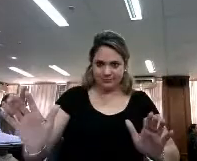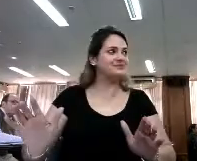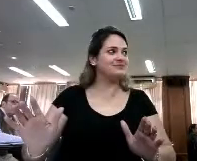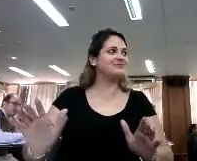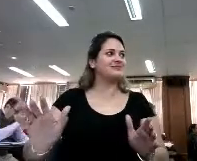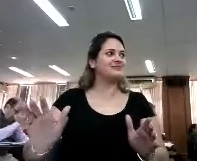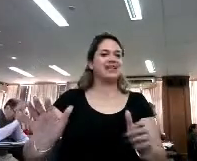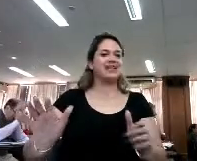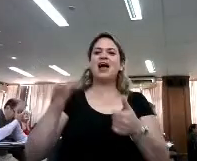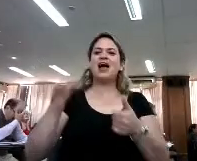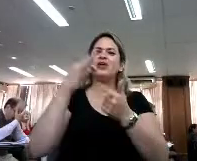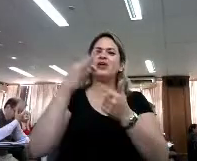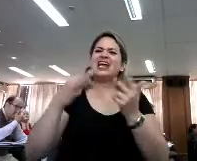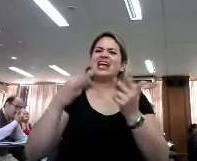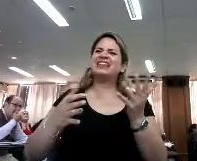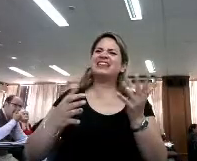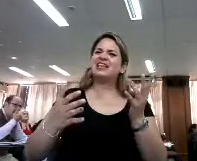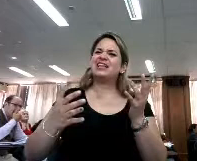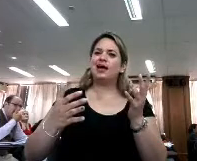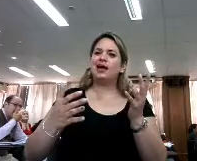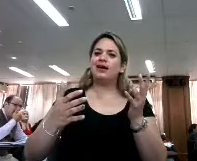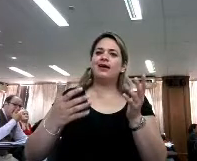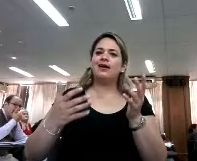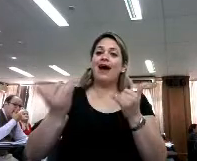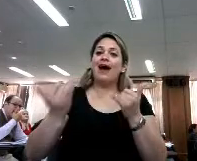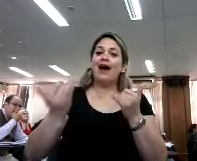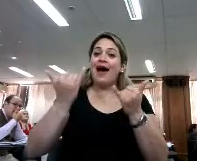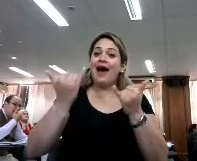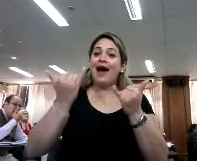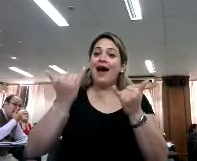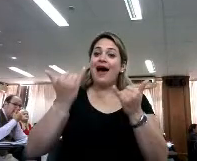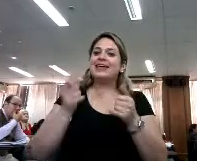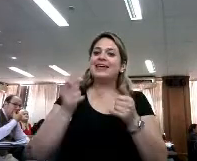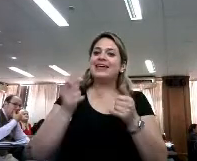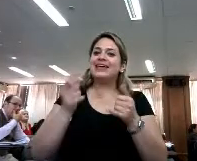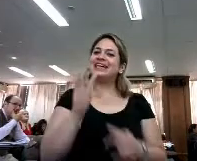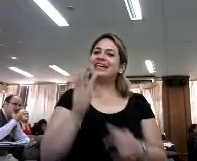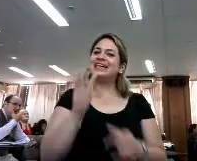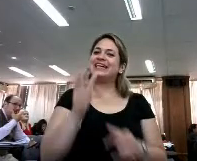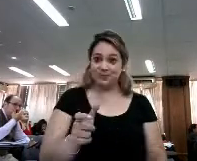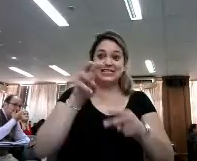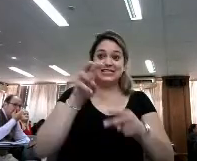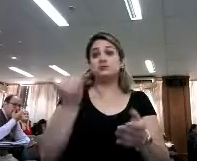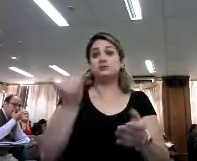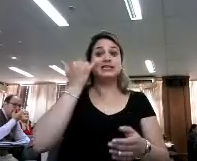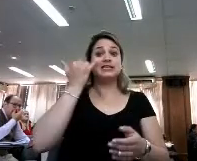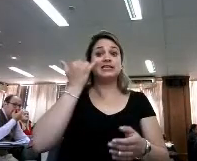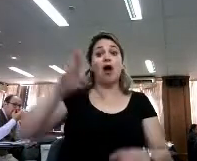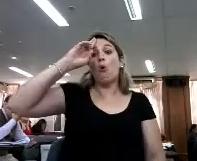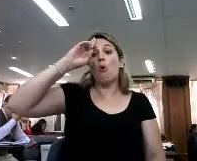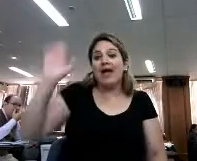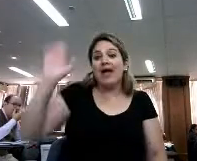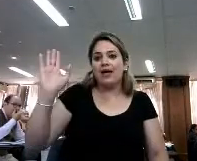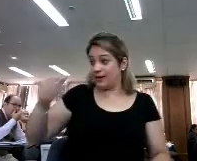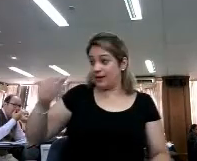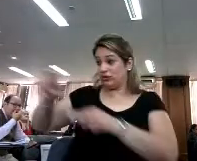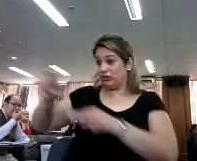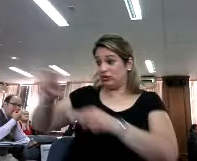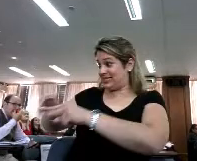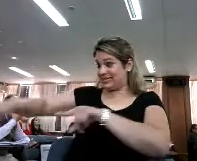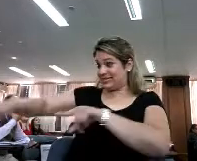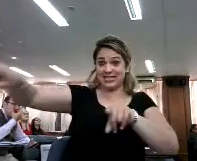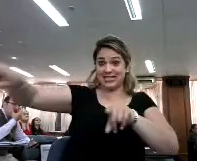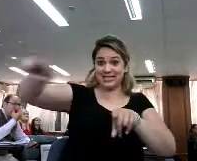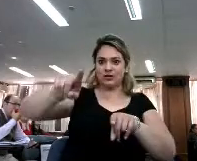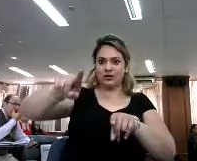¿Qué característica o qué característica existe en esa respuesta? Pues que la silla se agotó. Dirán, no, pues hay más sillas, ¿no? Pero es que yo no